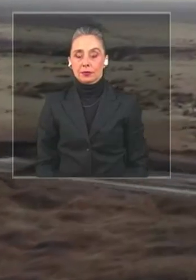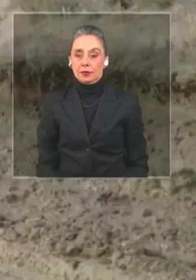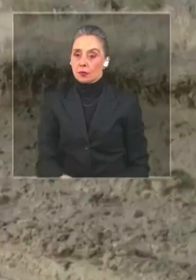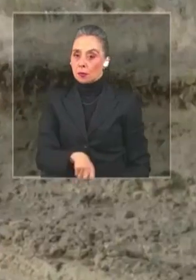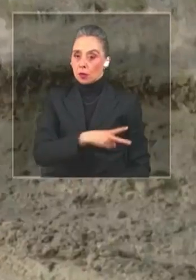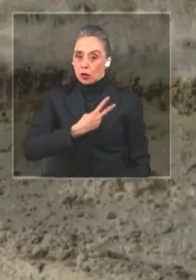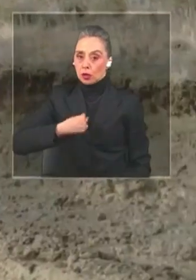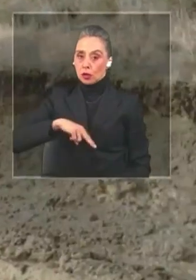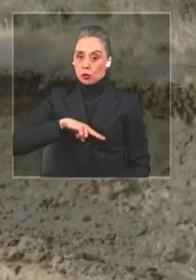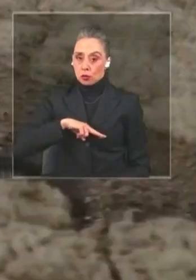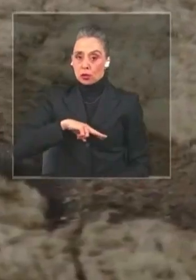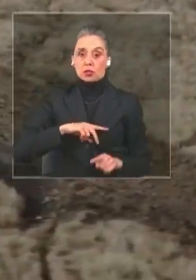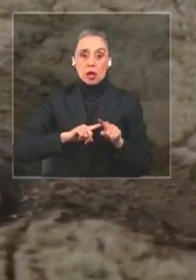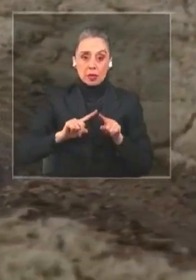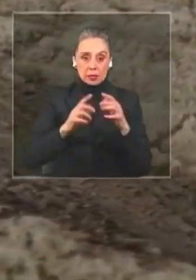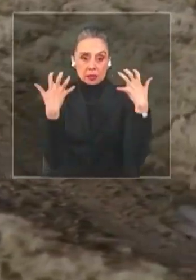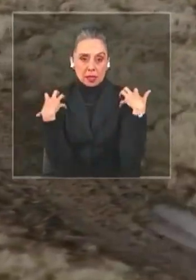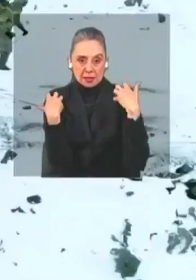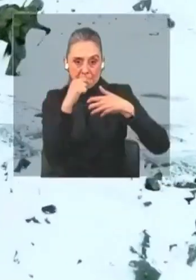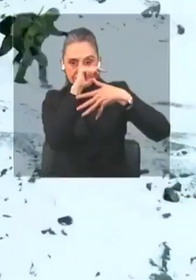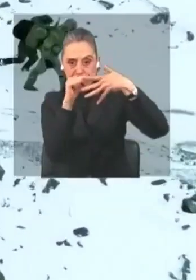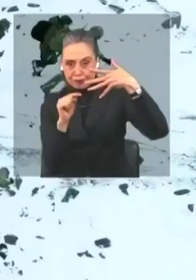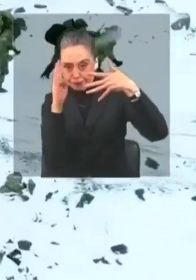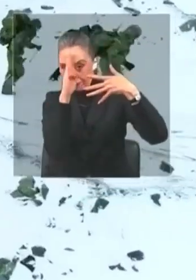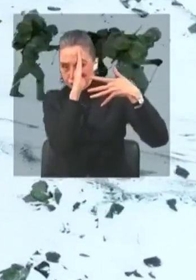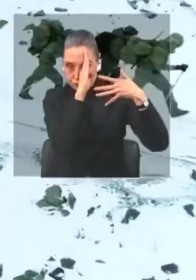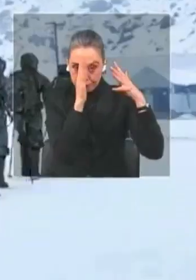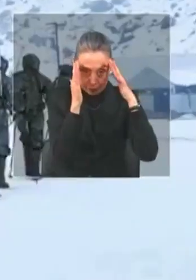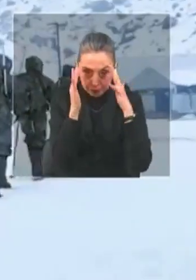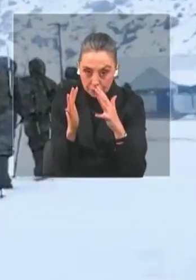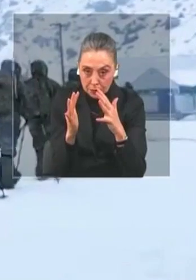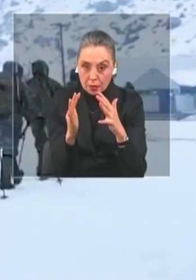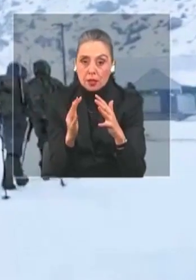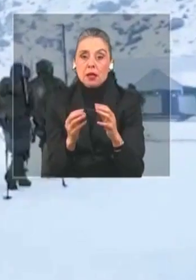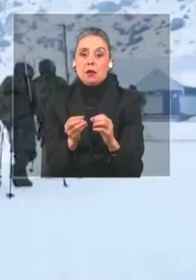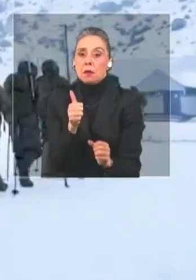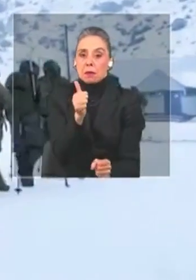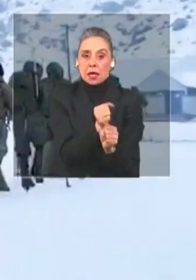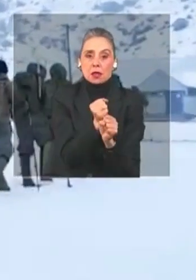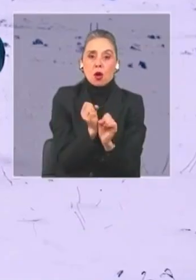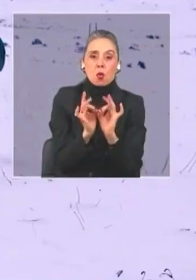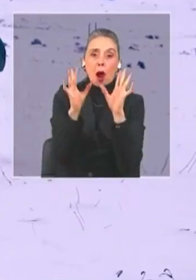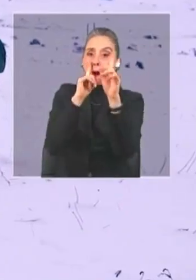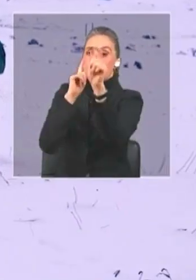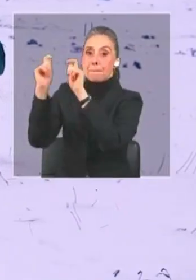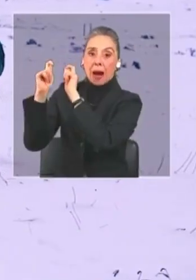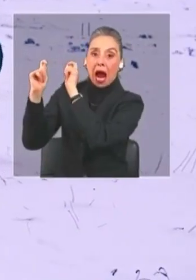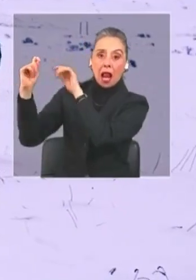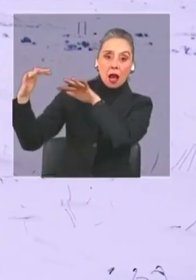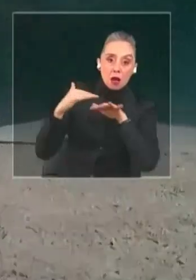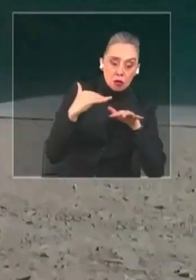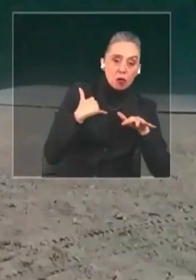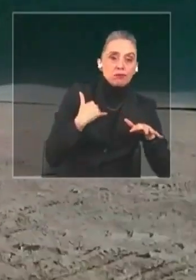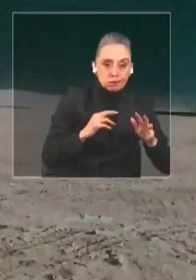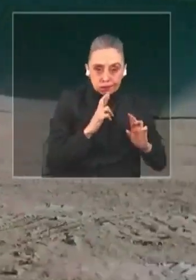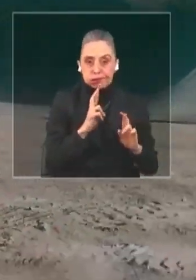Nuestra interoperabilidad garantiza la efectividad ante cualquier amenaza.